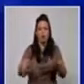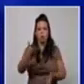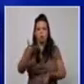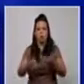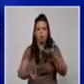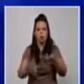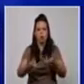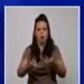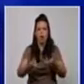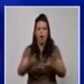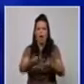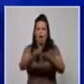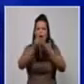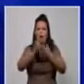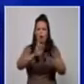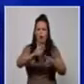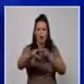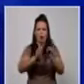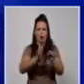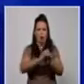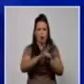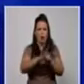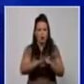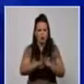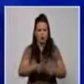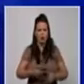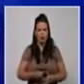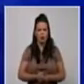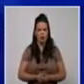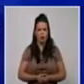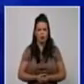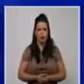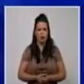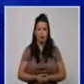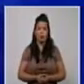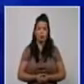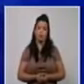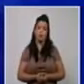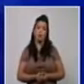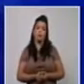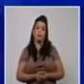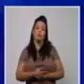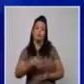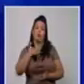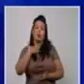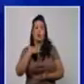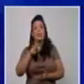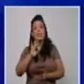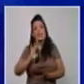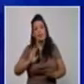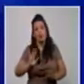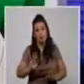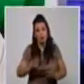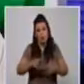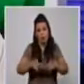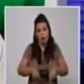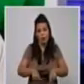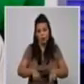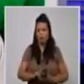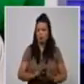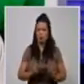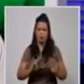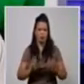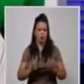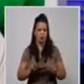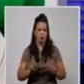de la COVID-19? Ojalá fuera así. Realmente, las inhalaciones mejoran el